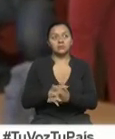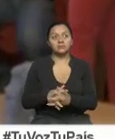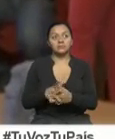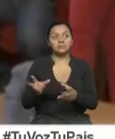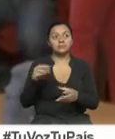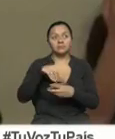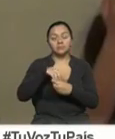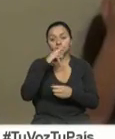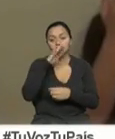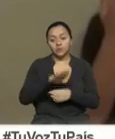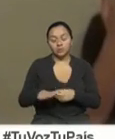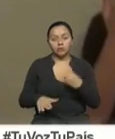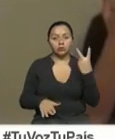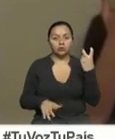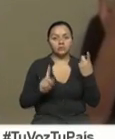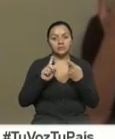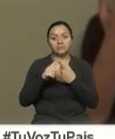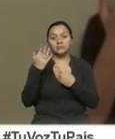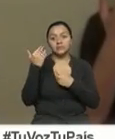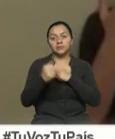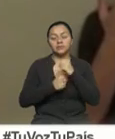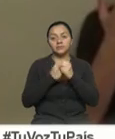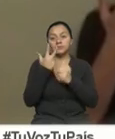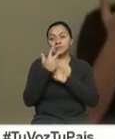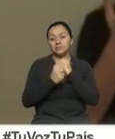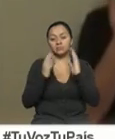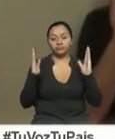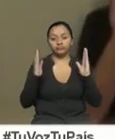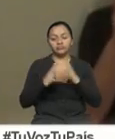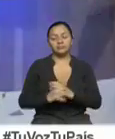a menores de entre 12 y 15 años.